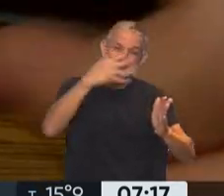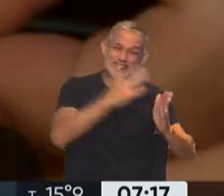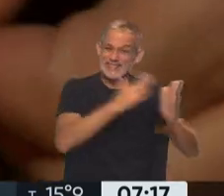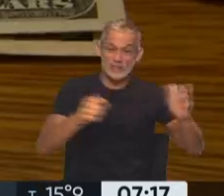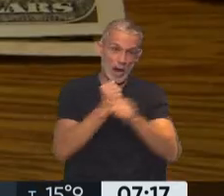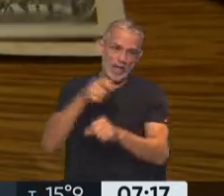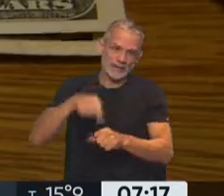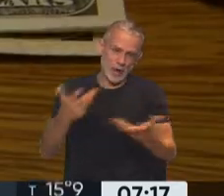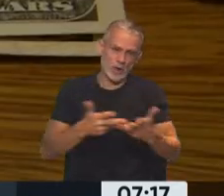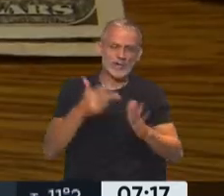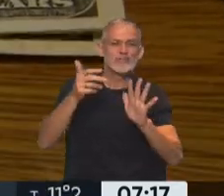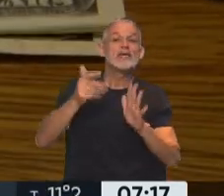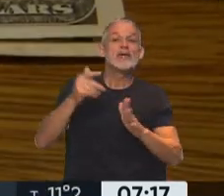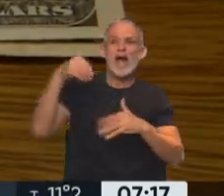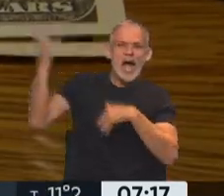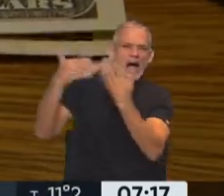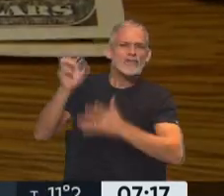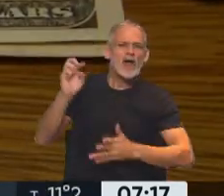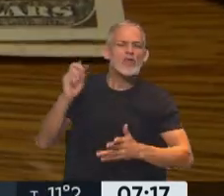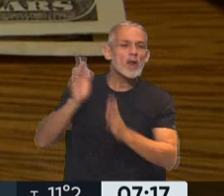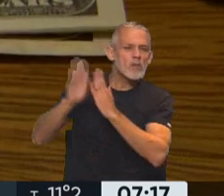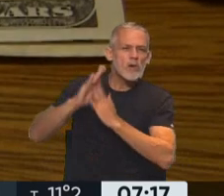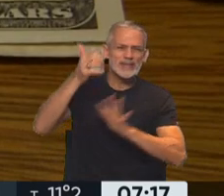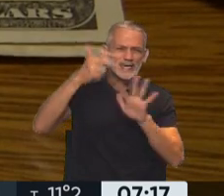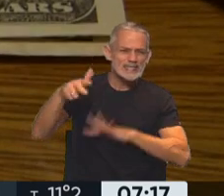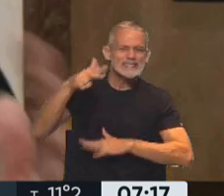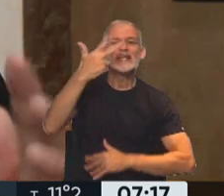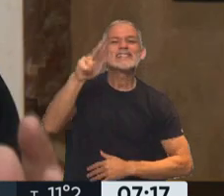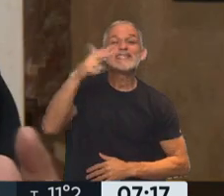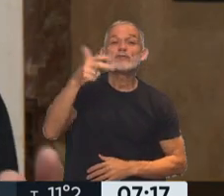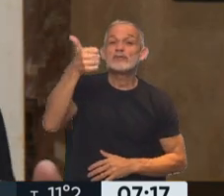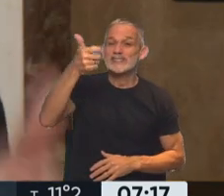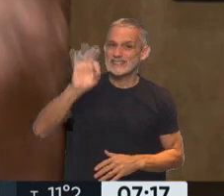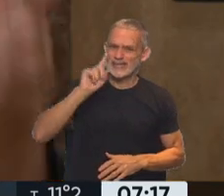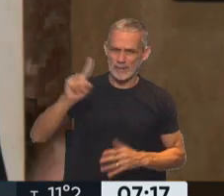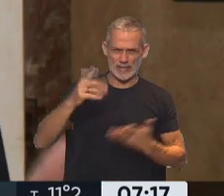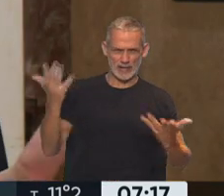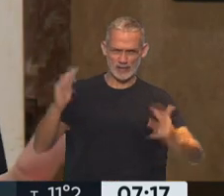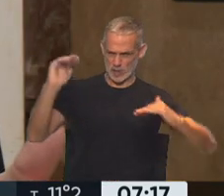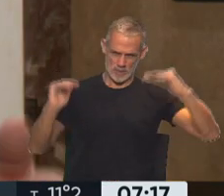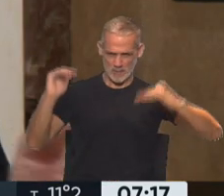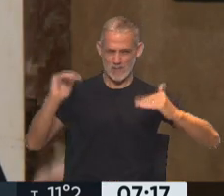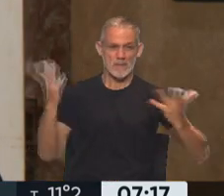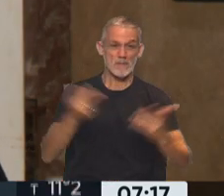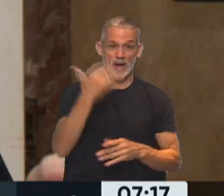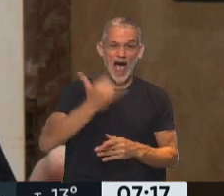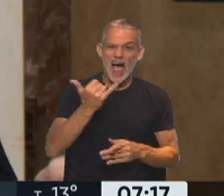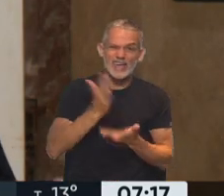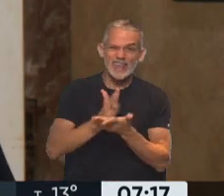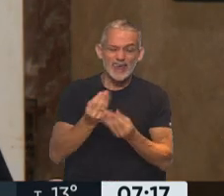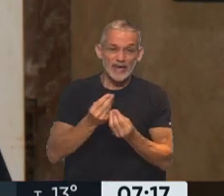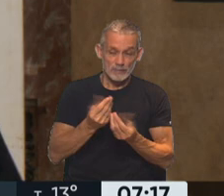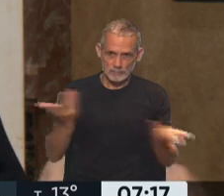tiene 360 mil millones de dólares de fuga es va en línea una cosa con la otra en el medio lo que hay es la